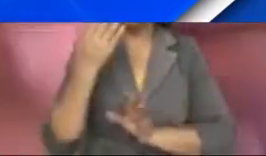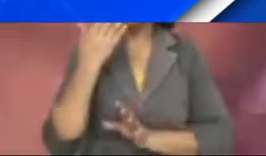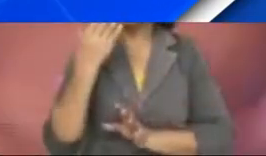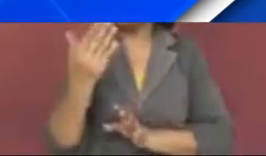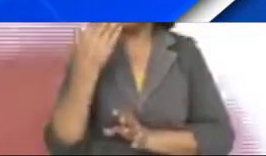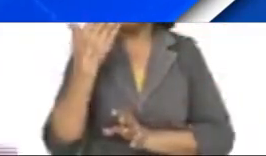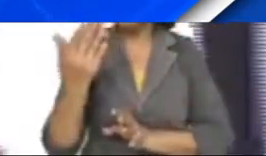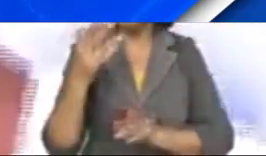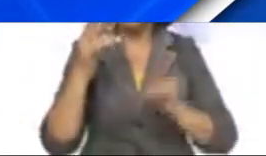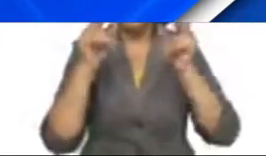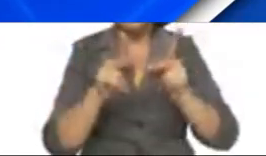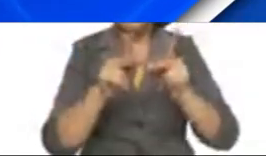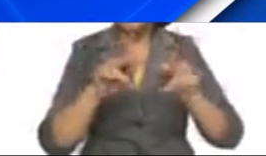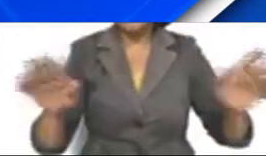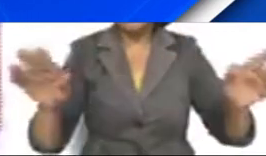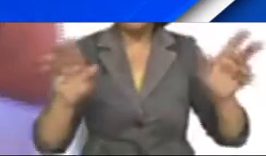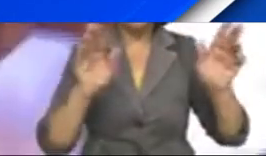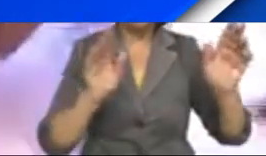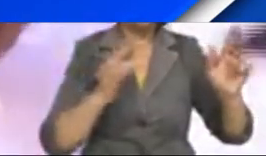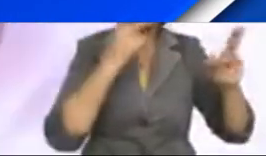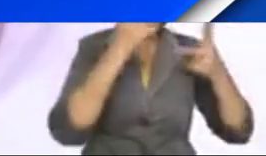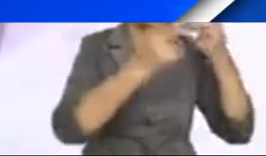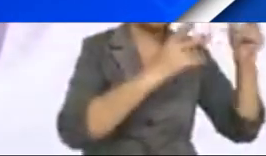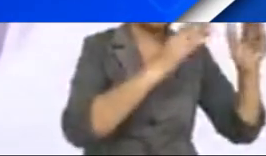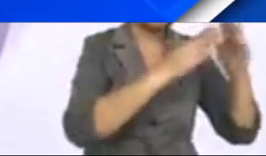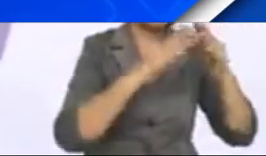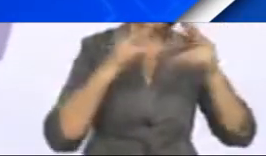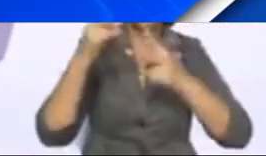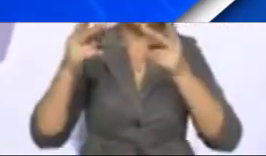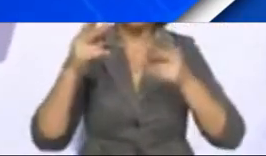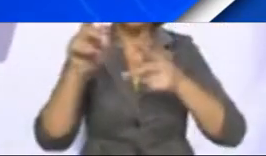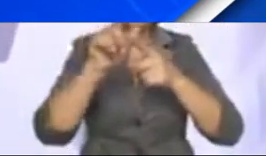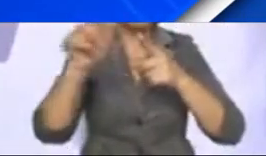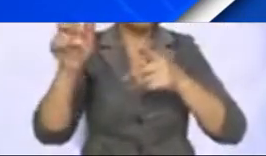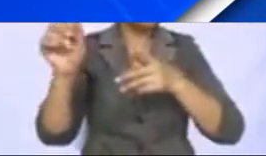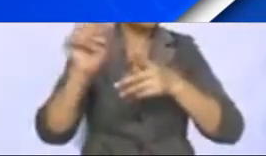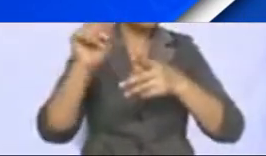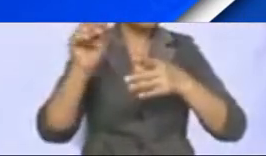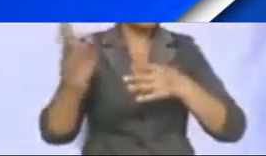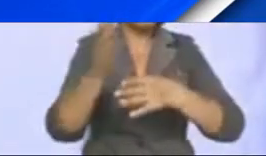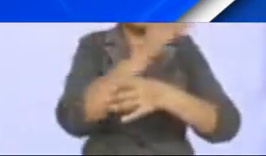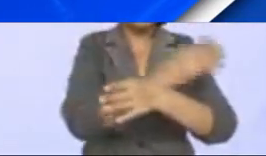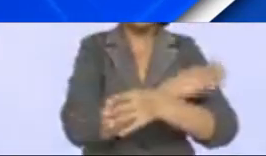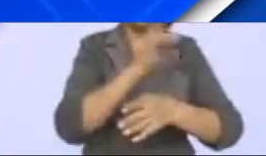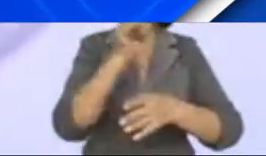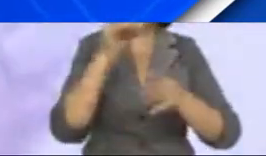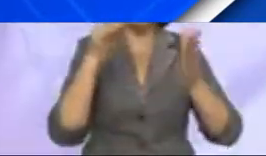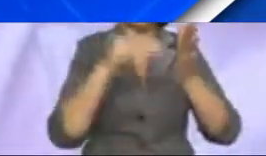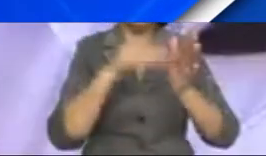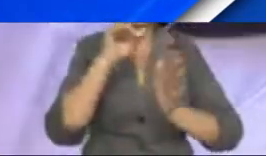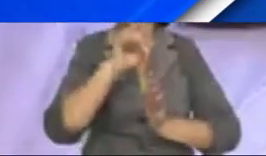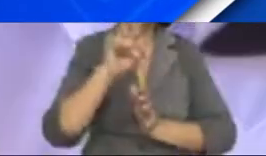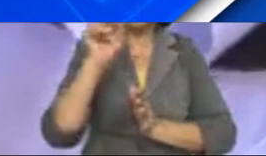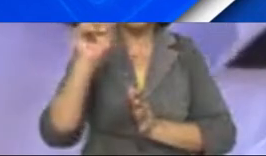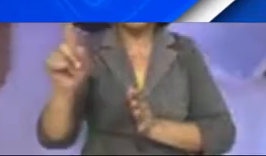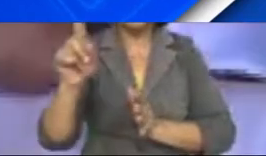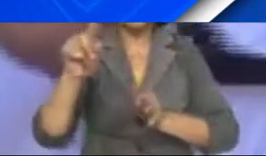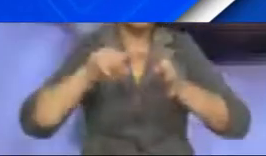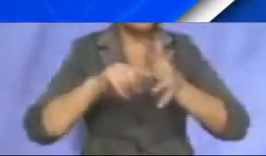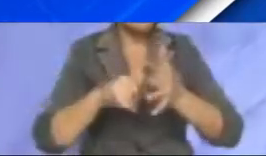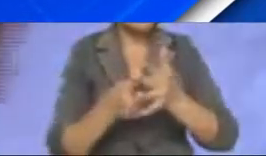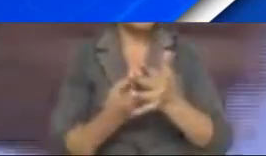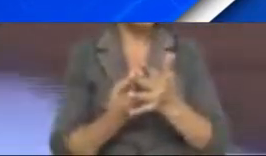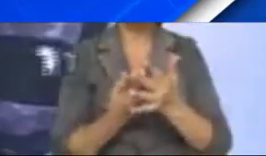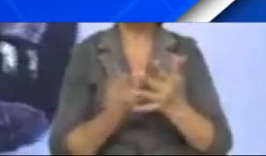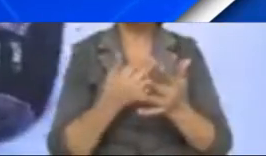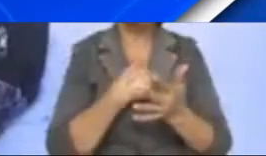estos grupos, si bien es cierto, hemos avanzado, los grupos de embarazadas, el grupo de los niños, pero estamos ahorita en esta fase de poderle